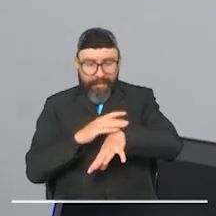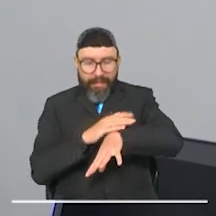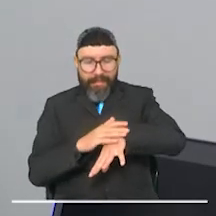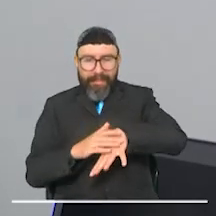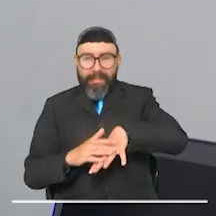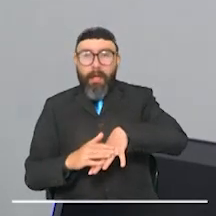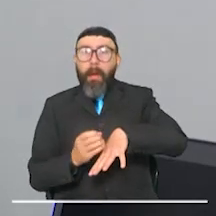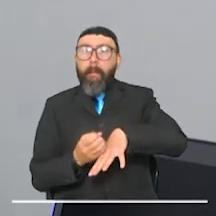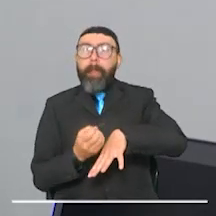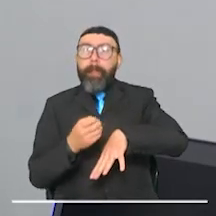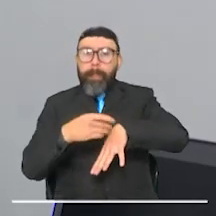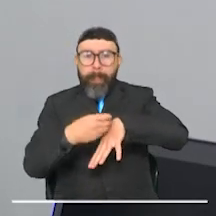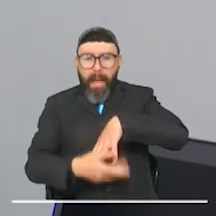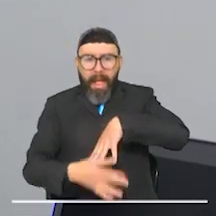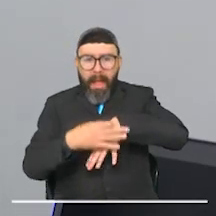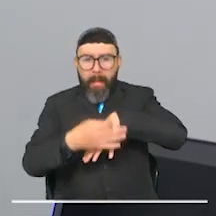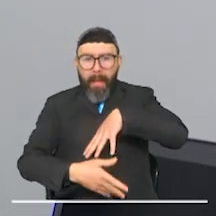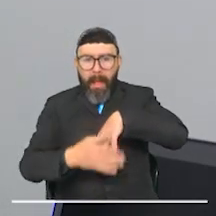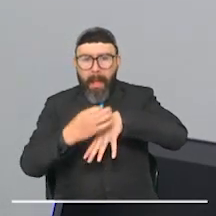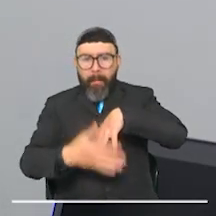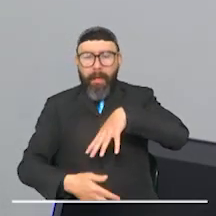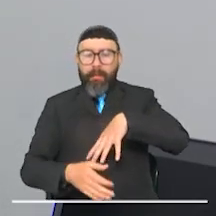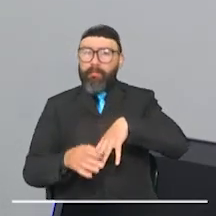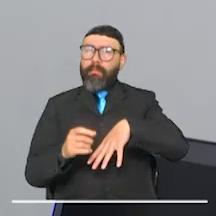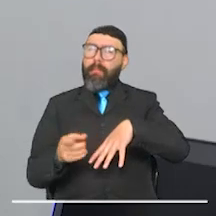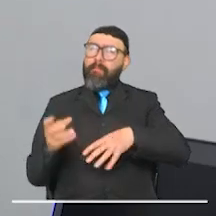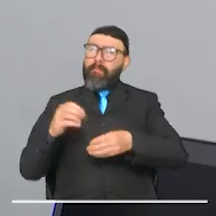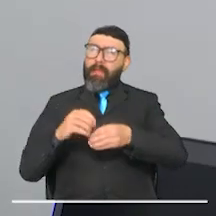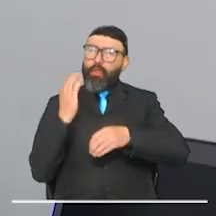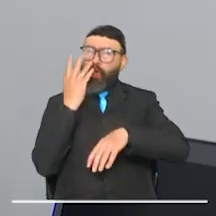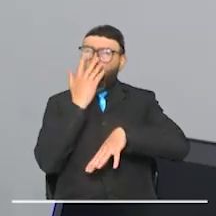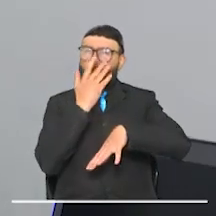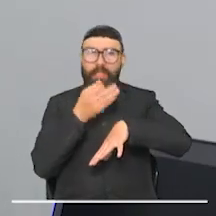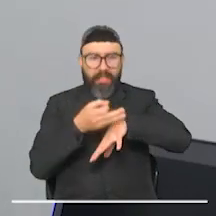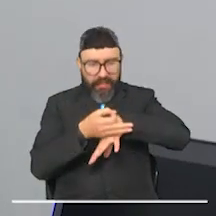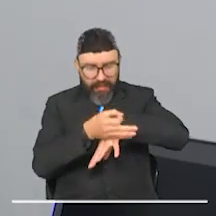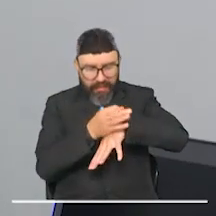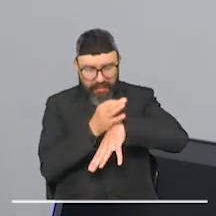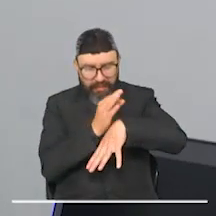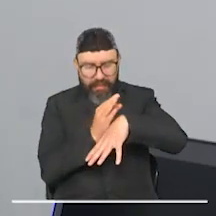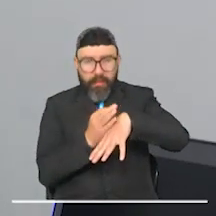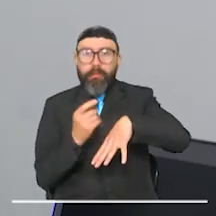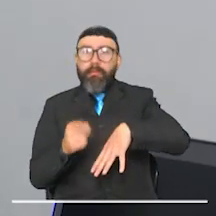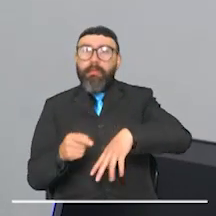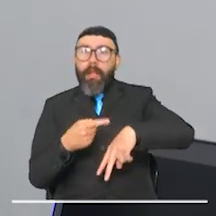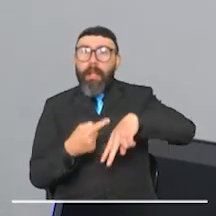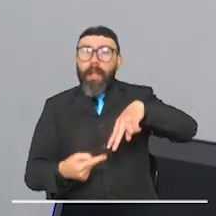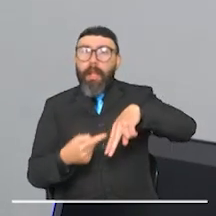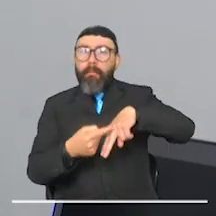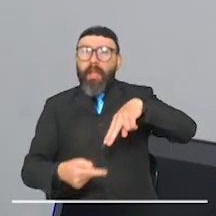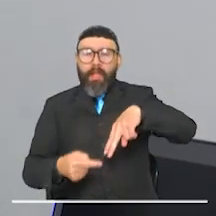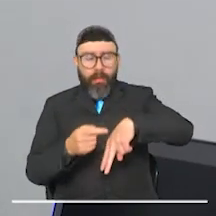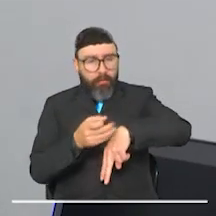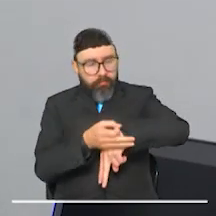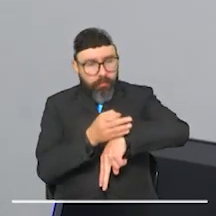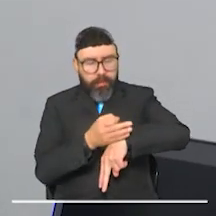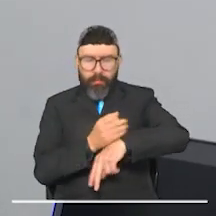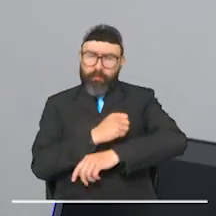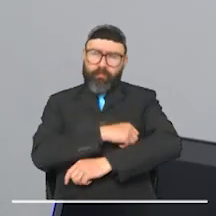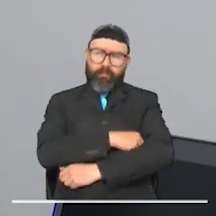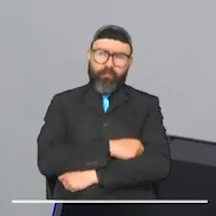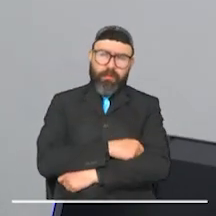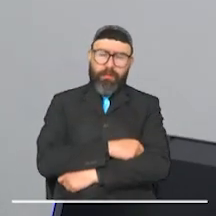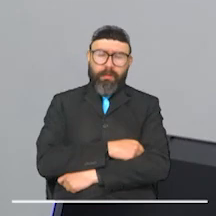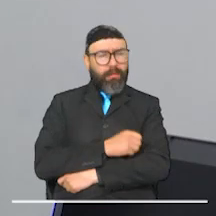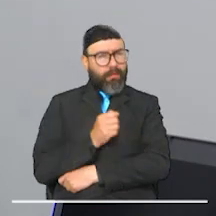adicionalmente le están dando unas pigmentaciones y unas manchas en las piernas Entonces ya eso lo hace a uno